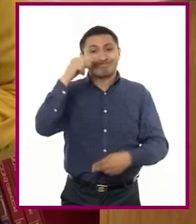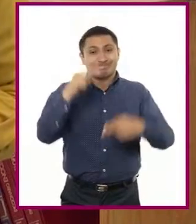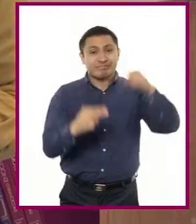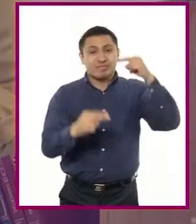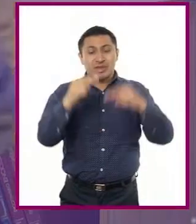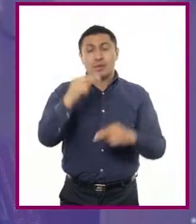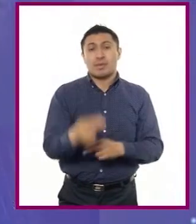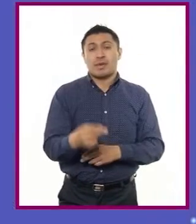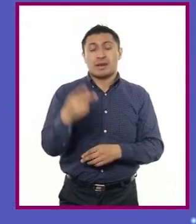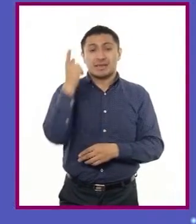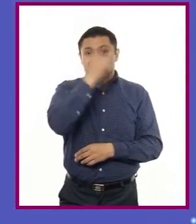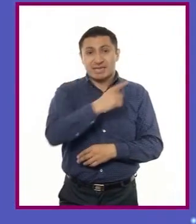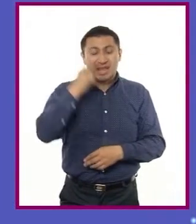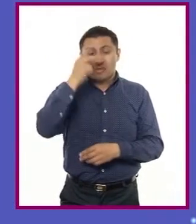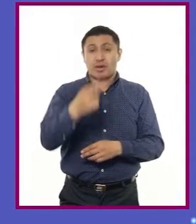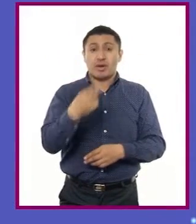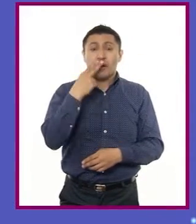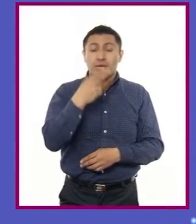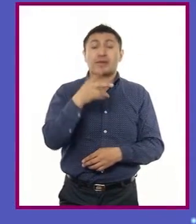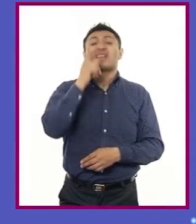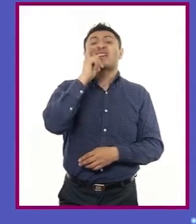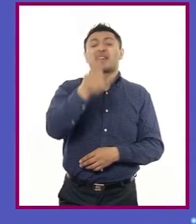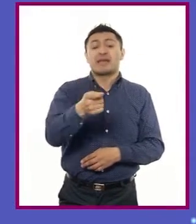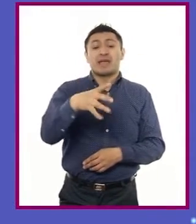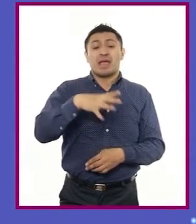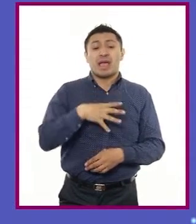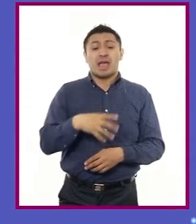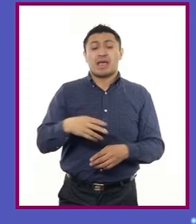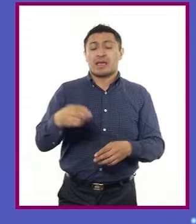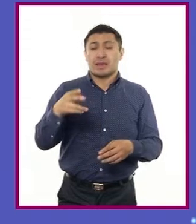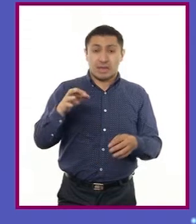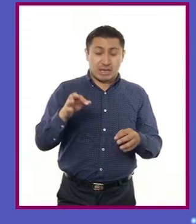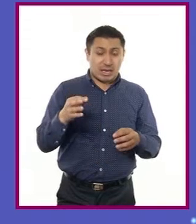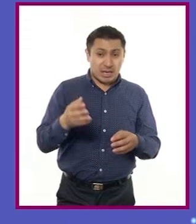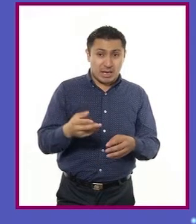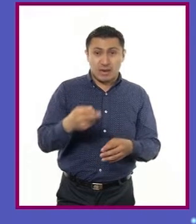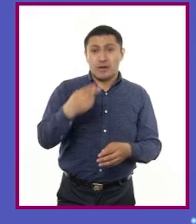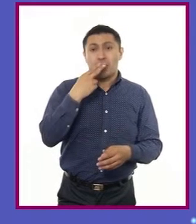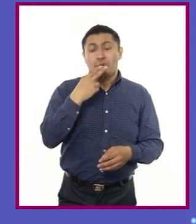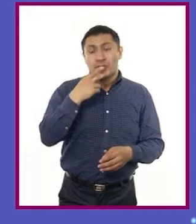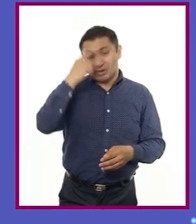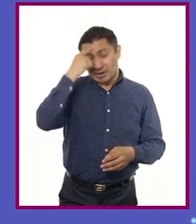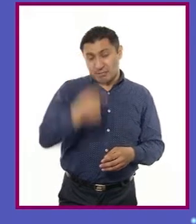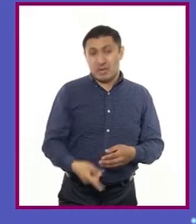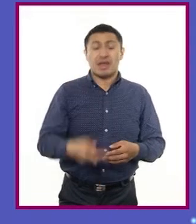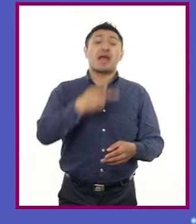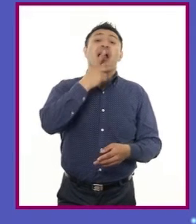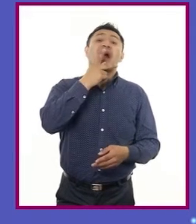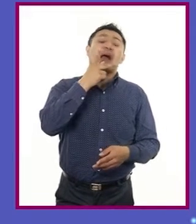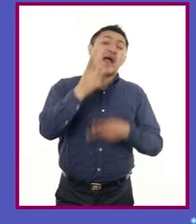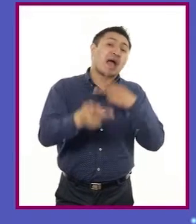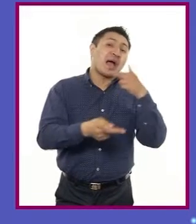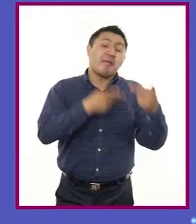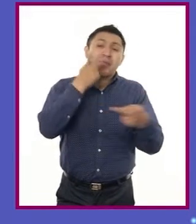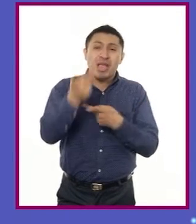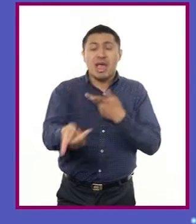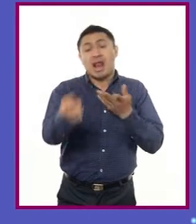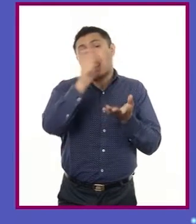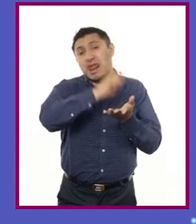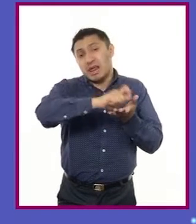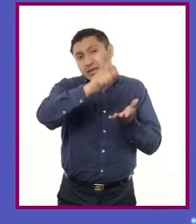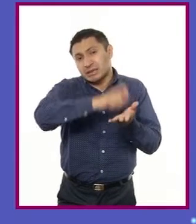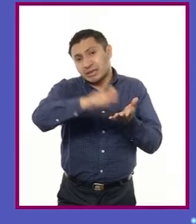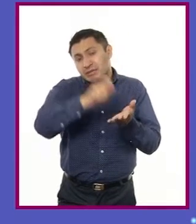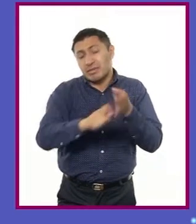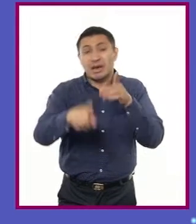del lenguaje, es decir, registros utilizados para hablar o escribir de acuerdo con las